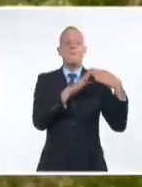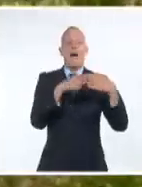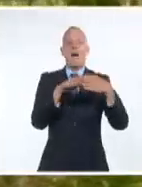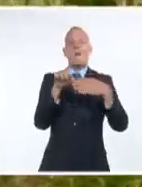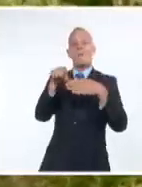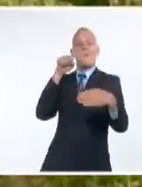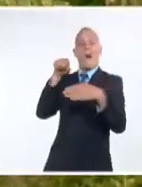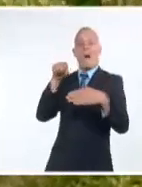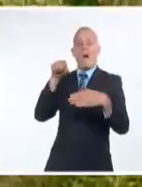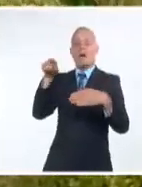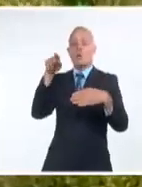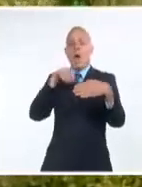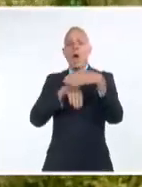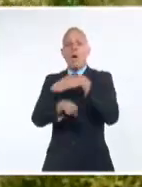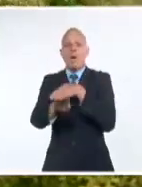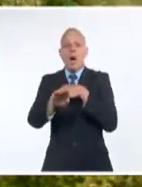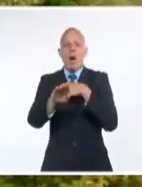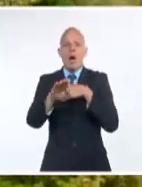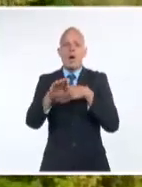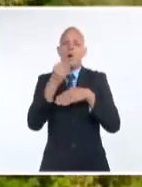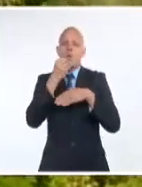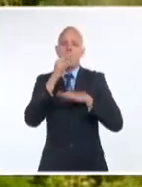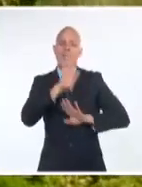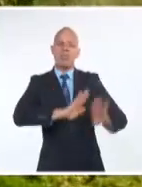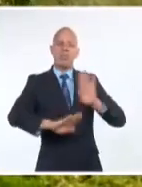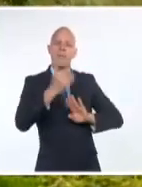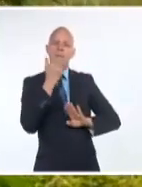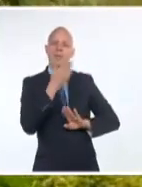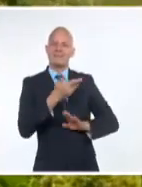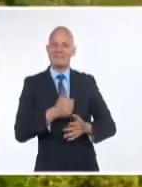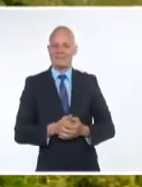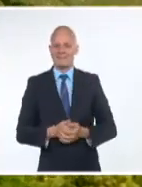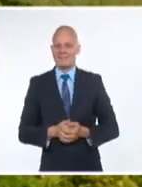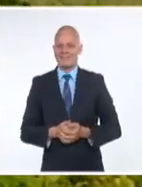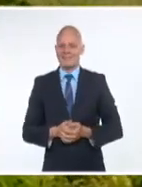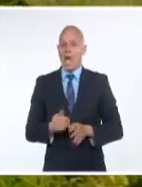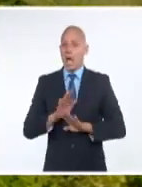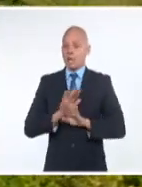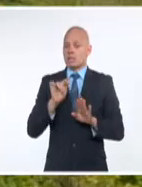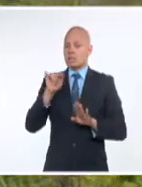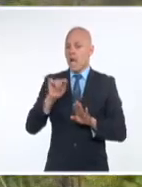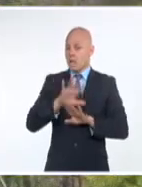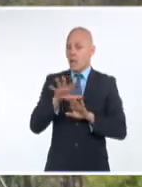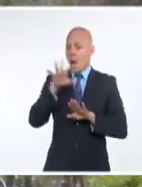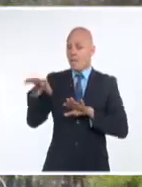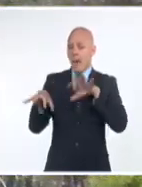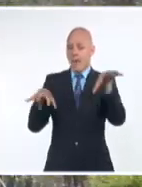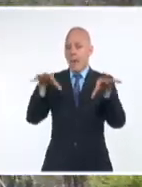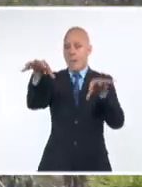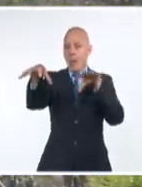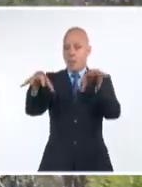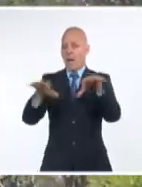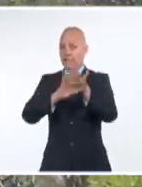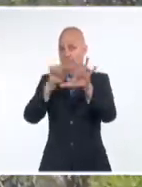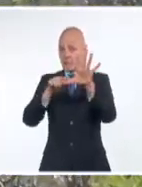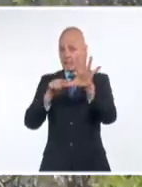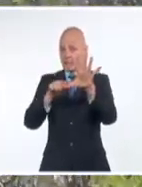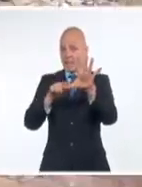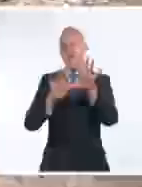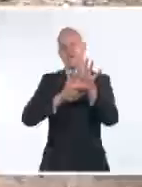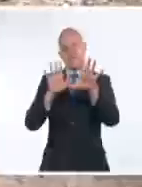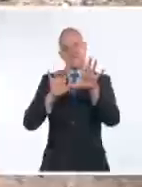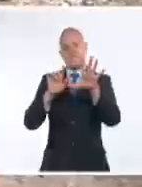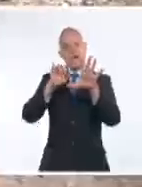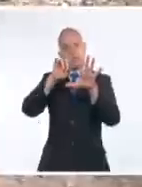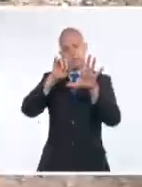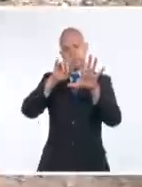naval de la época. Solo queda esta de 5 baterías construidas en la zona. Contaba con frente